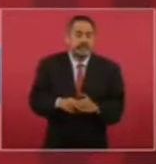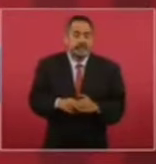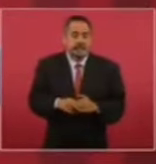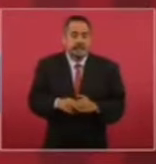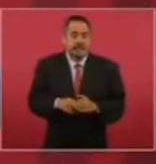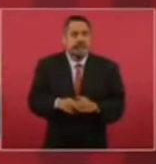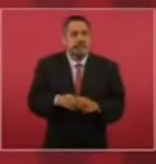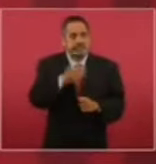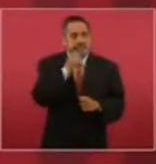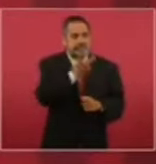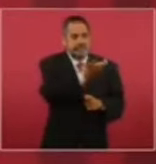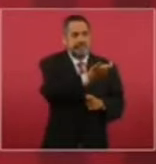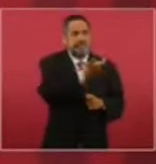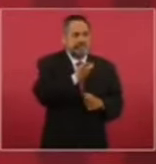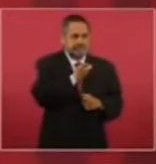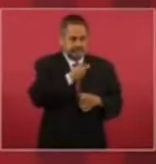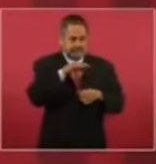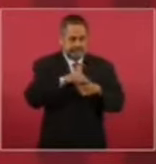vendido su voto